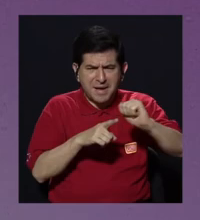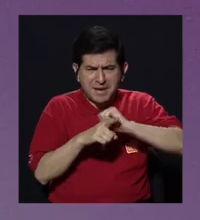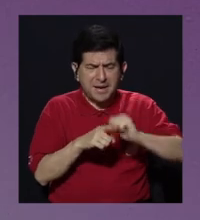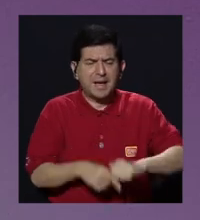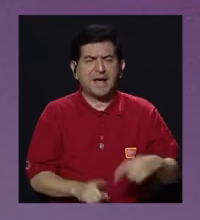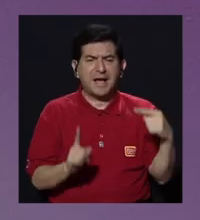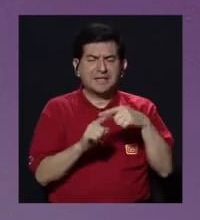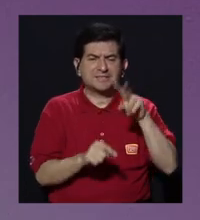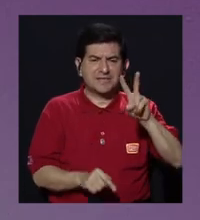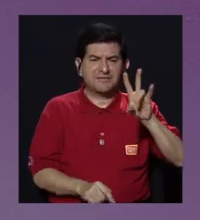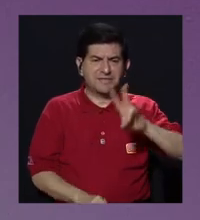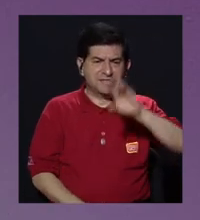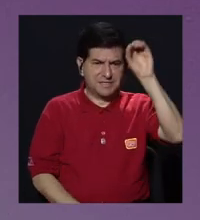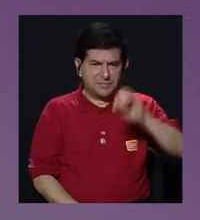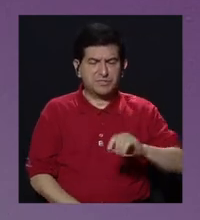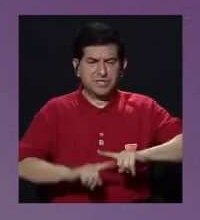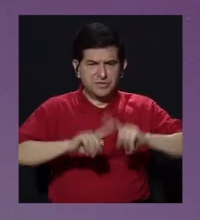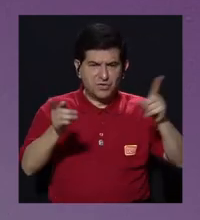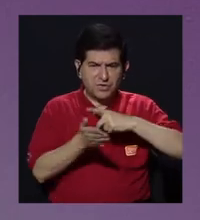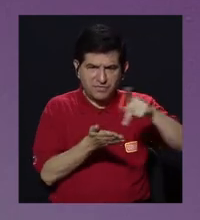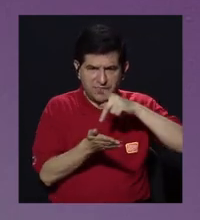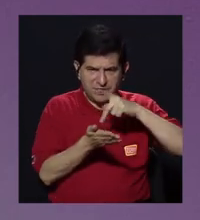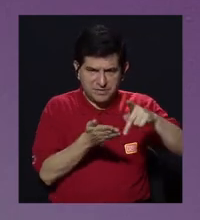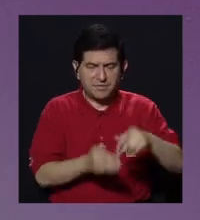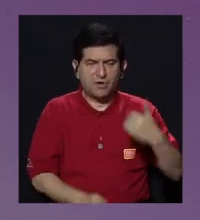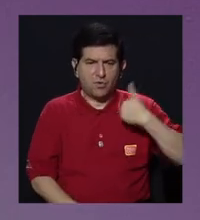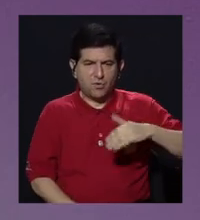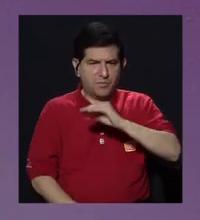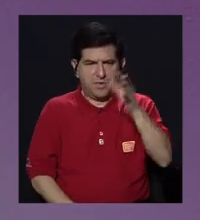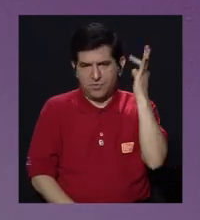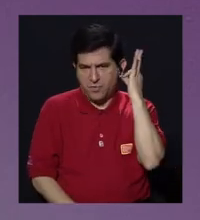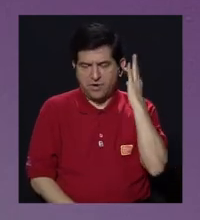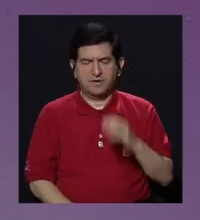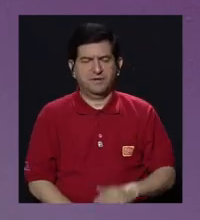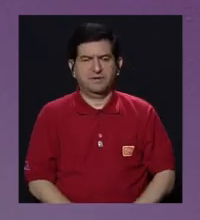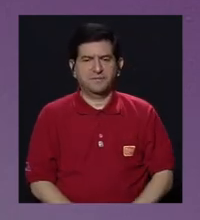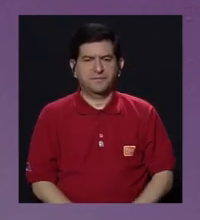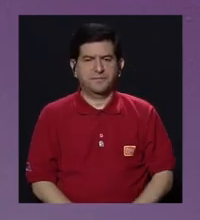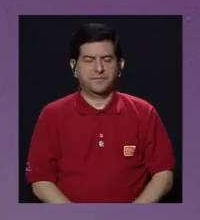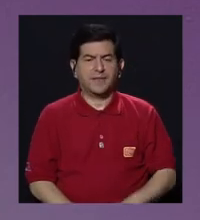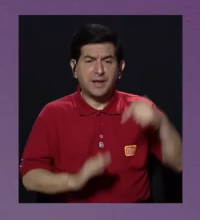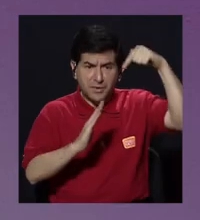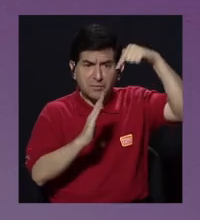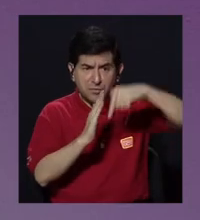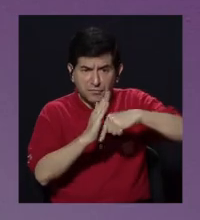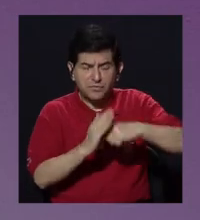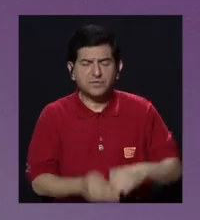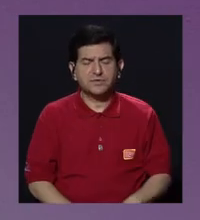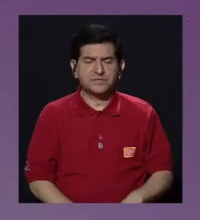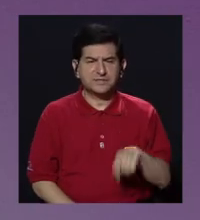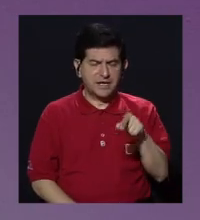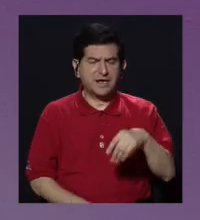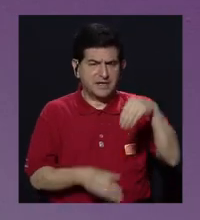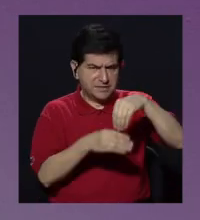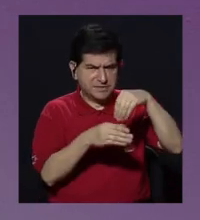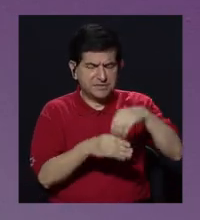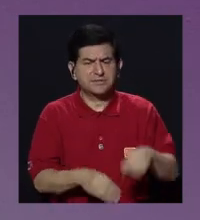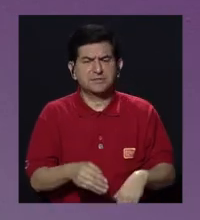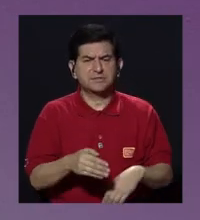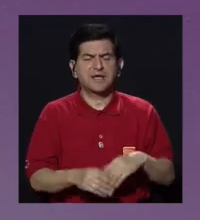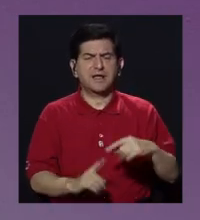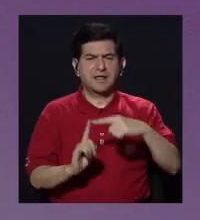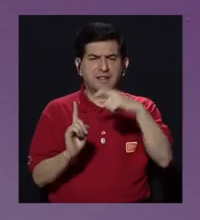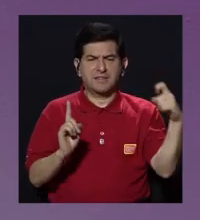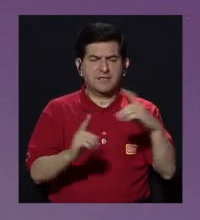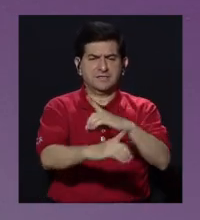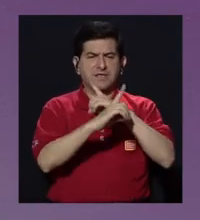prácticas hasta de un 27% en diferencias salariales entre hombres y mujeres. Vamos a profundizar en eso, en un aporte que pronto va a tener